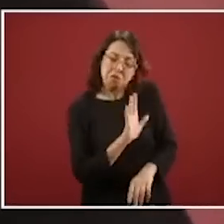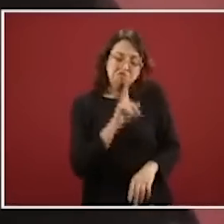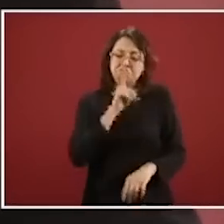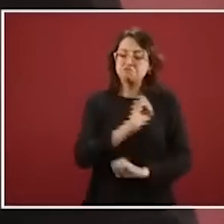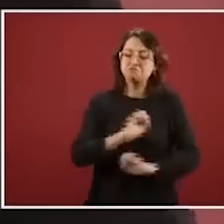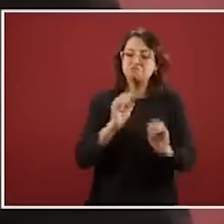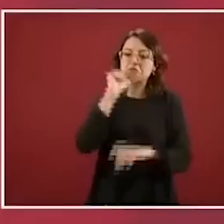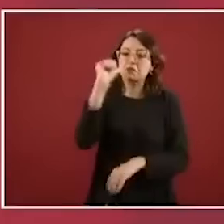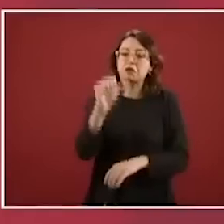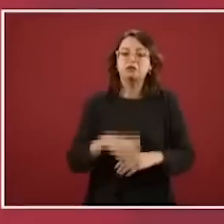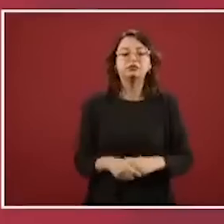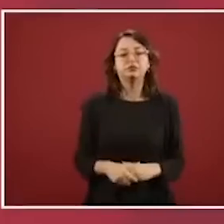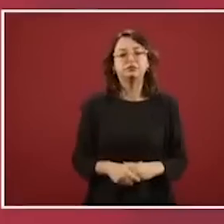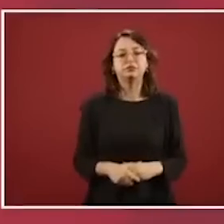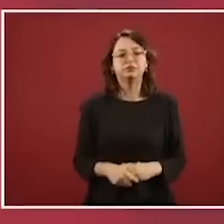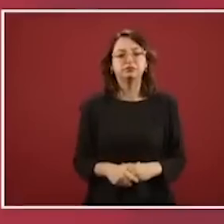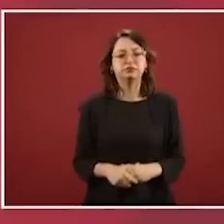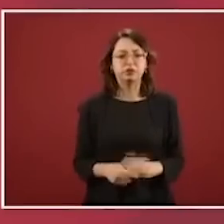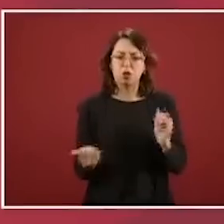¿Está bien?